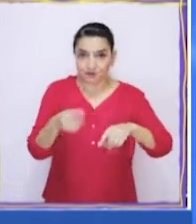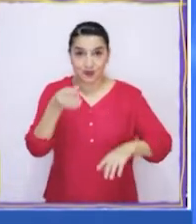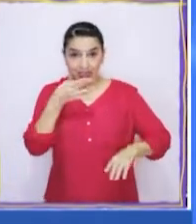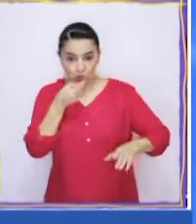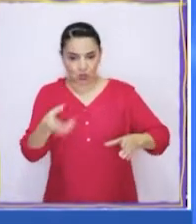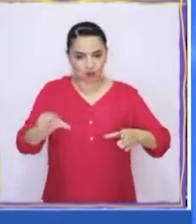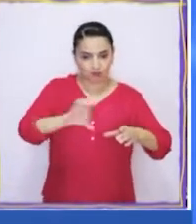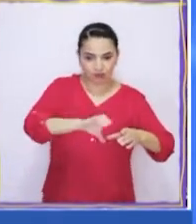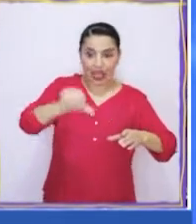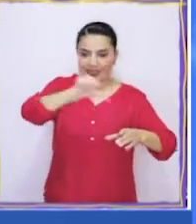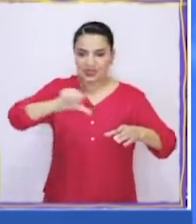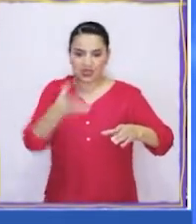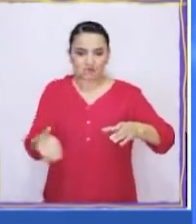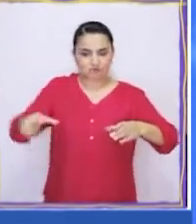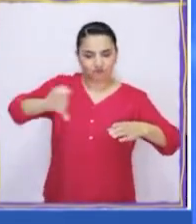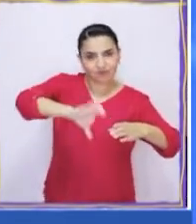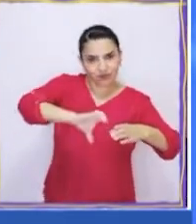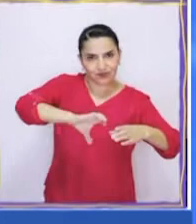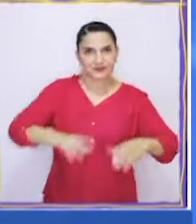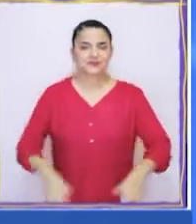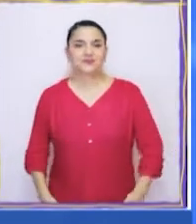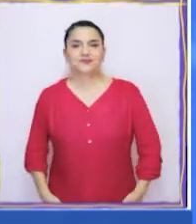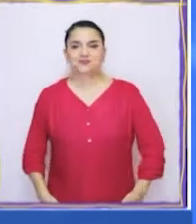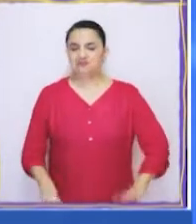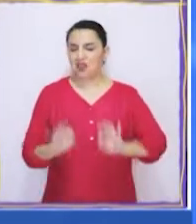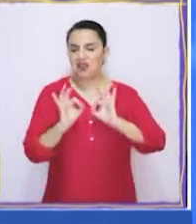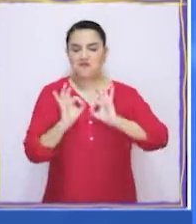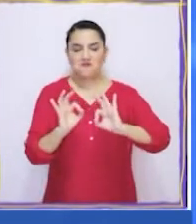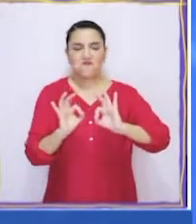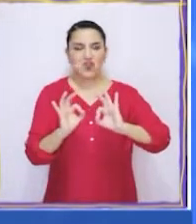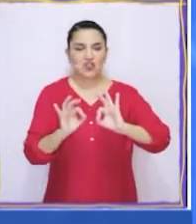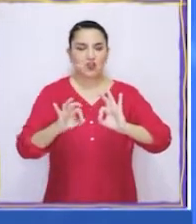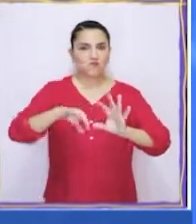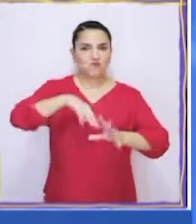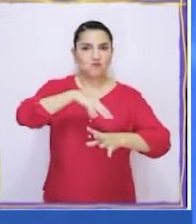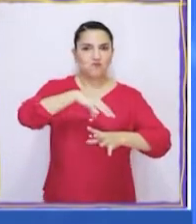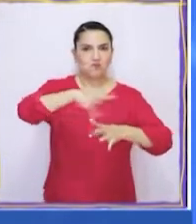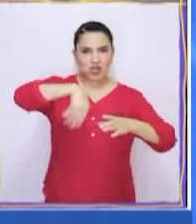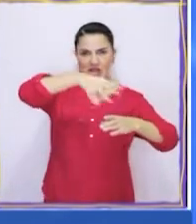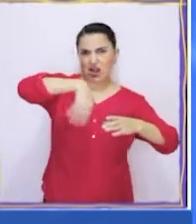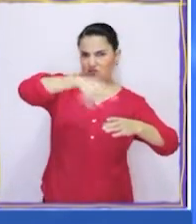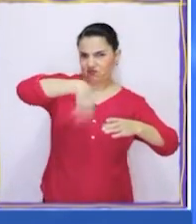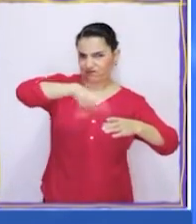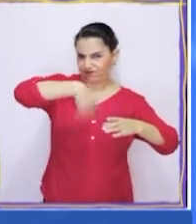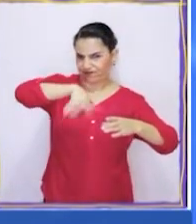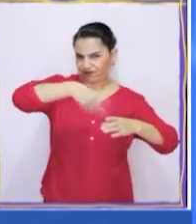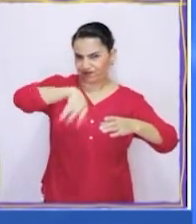azúcar y aceite perfecto lo mezclamos